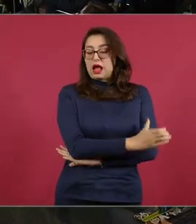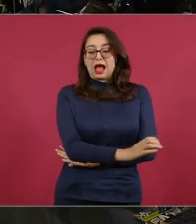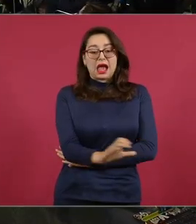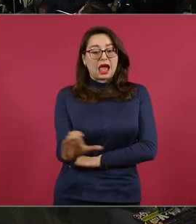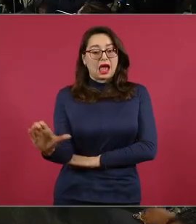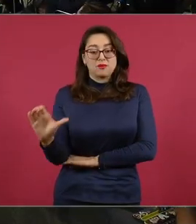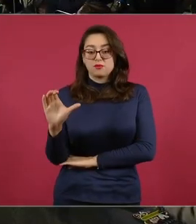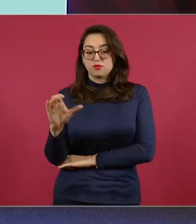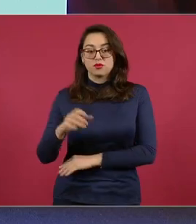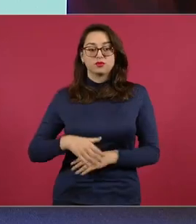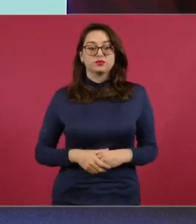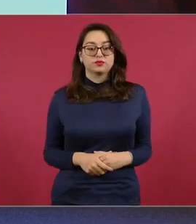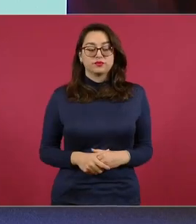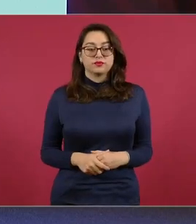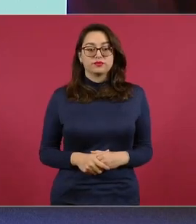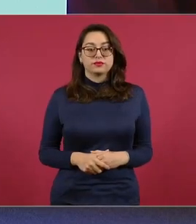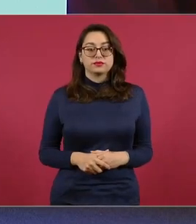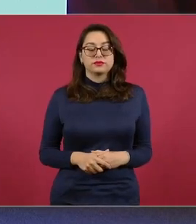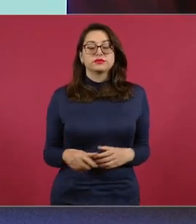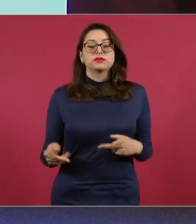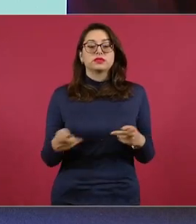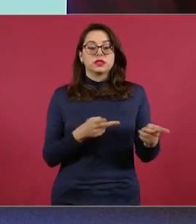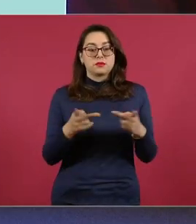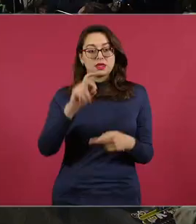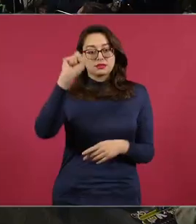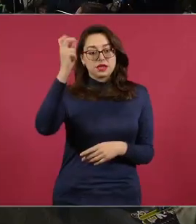Plan de San Luis está aquí.